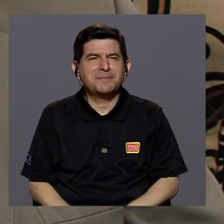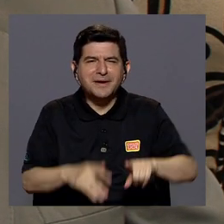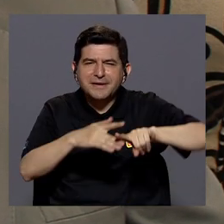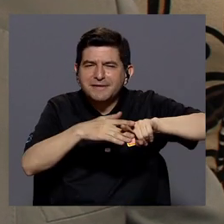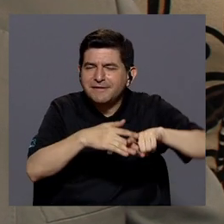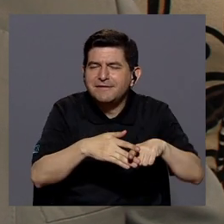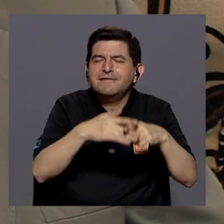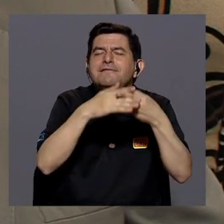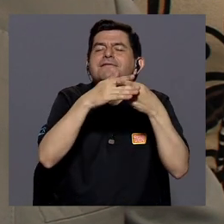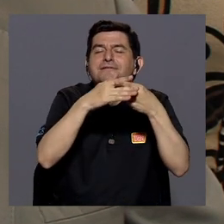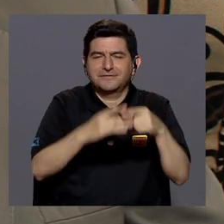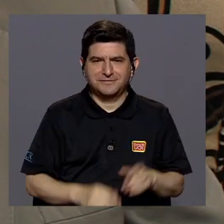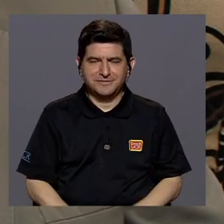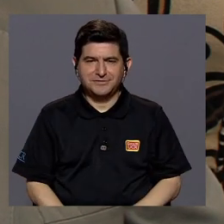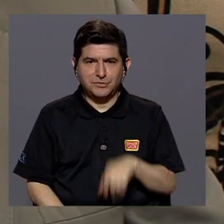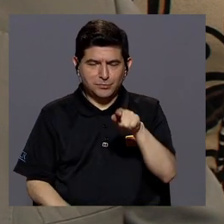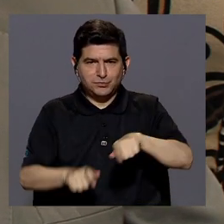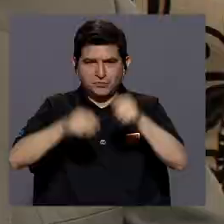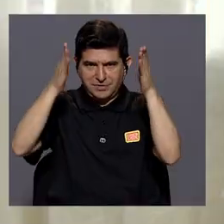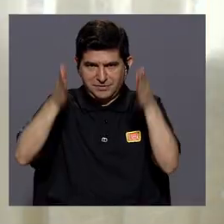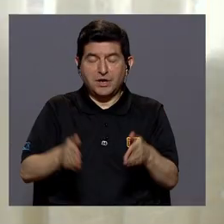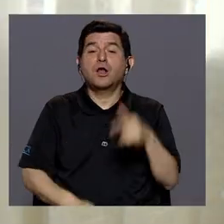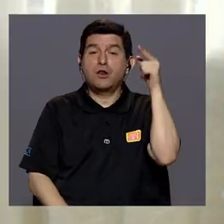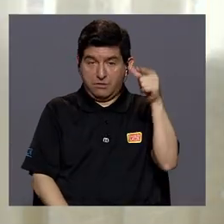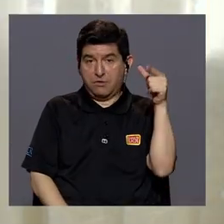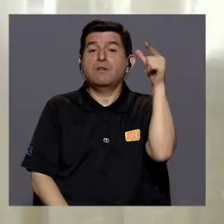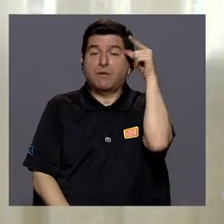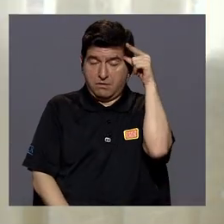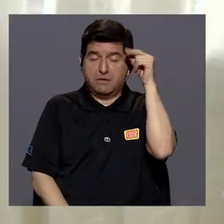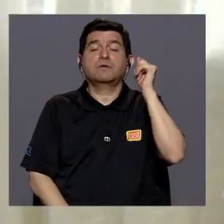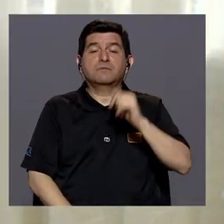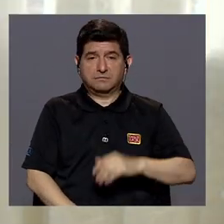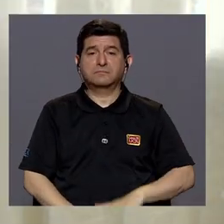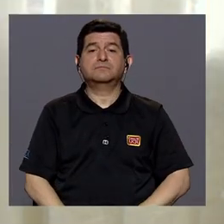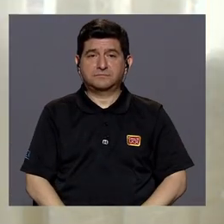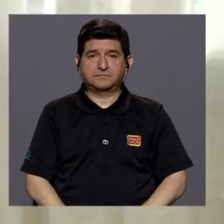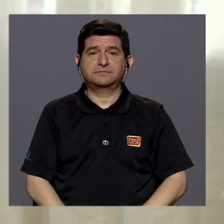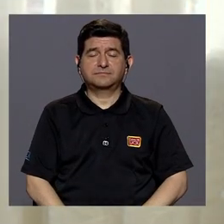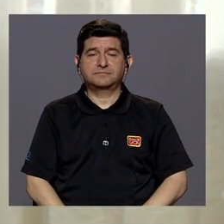llegar a ser periodista. Obviamente, porque